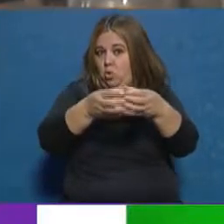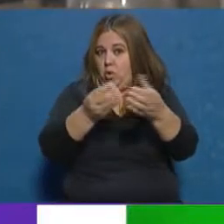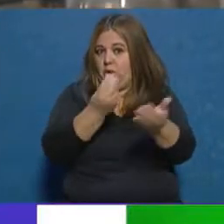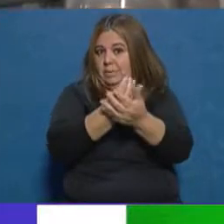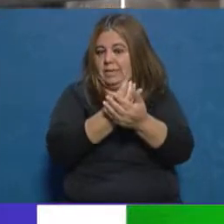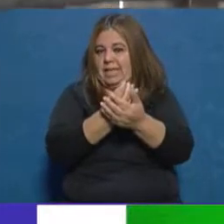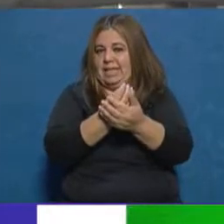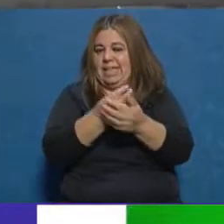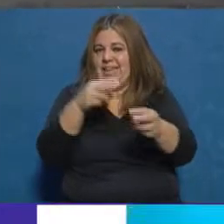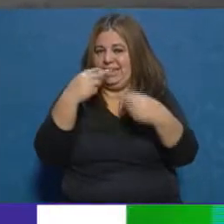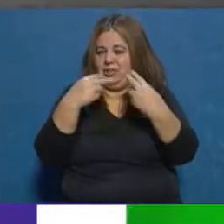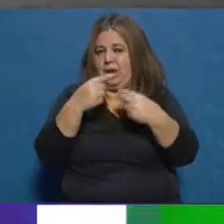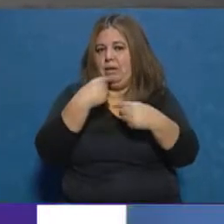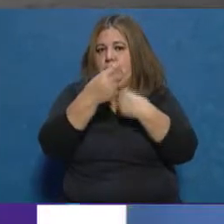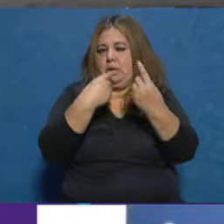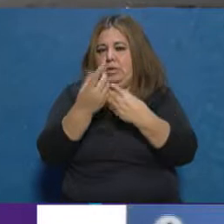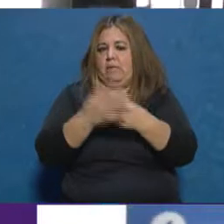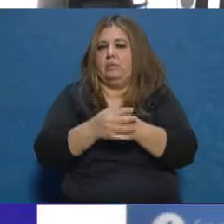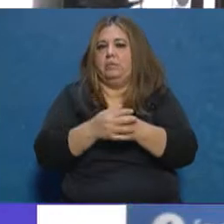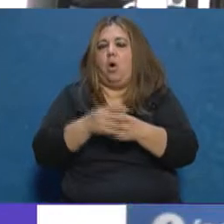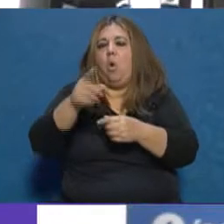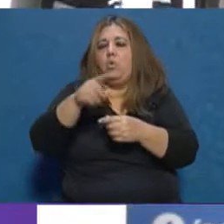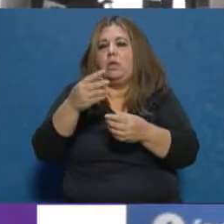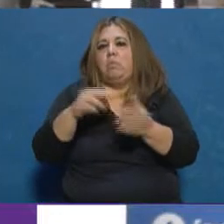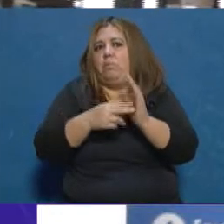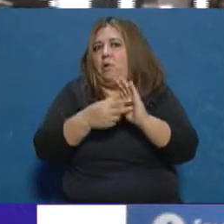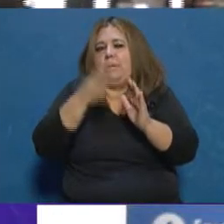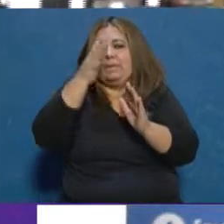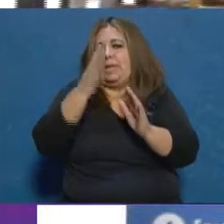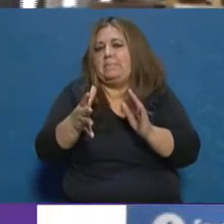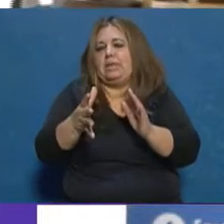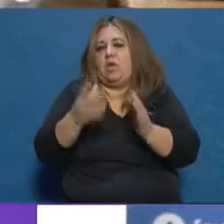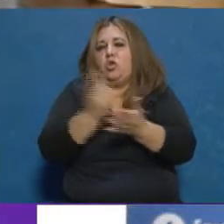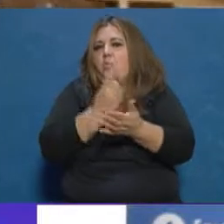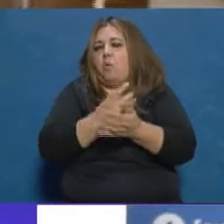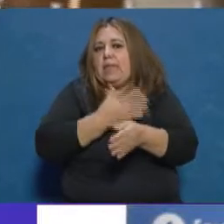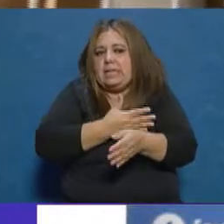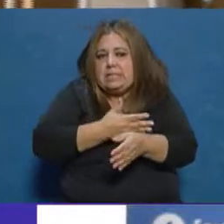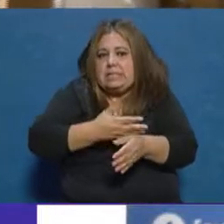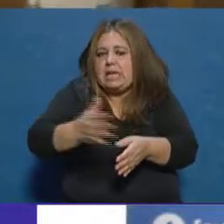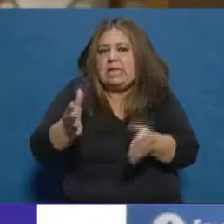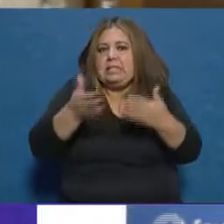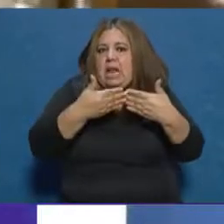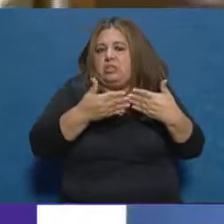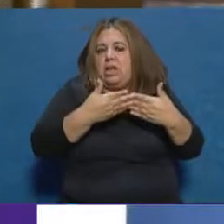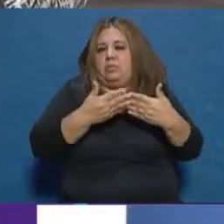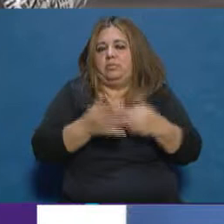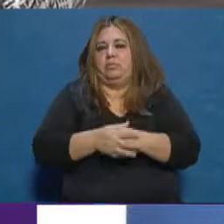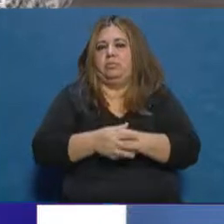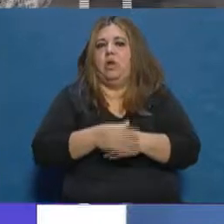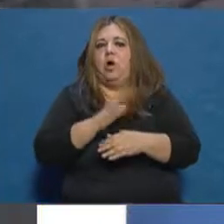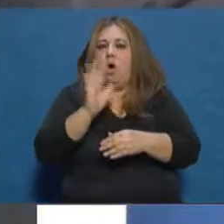que la situación para ustedes ya es insostenible. Hola, buenas tardes. Sí, realmente esto